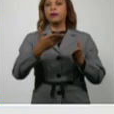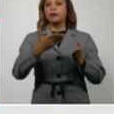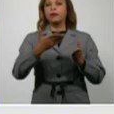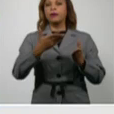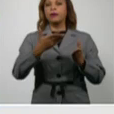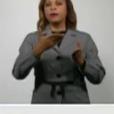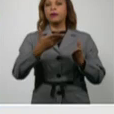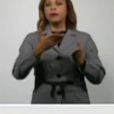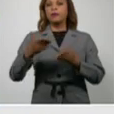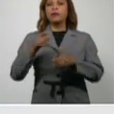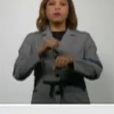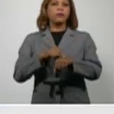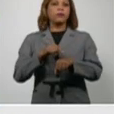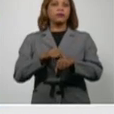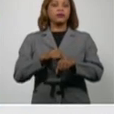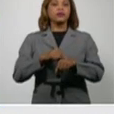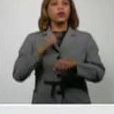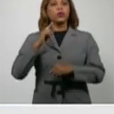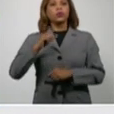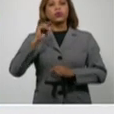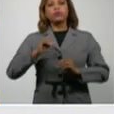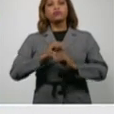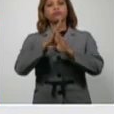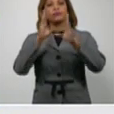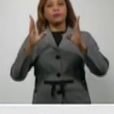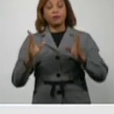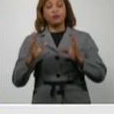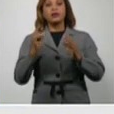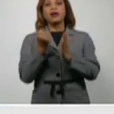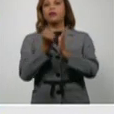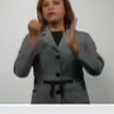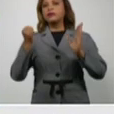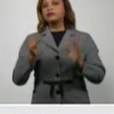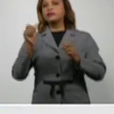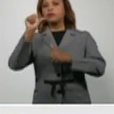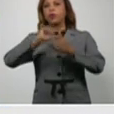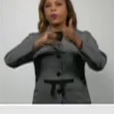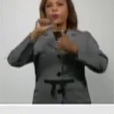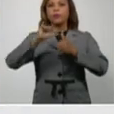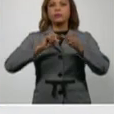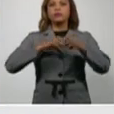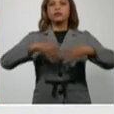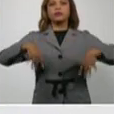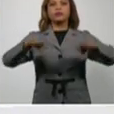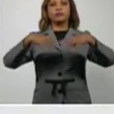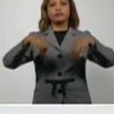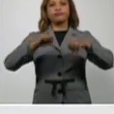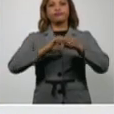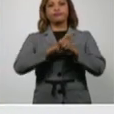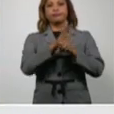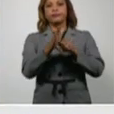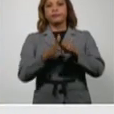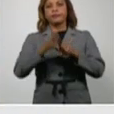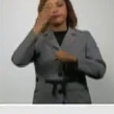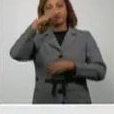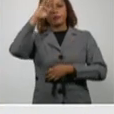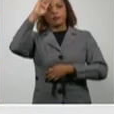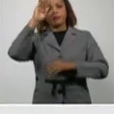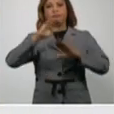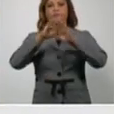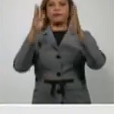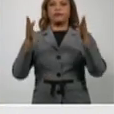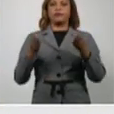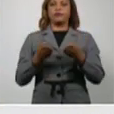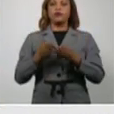Bienvenido a este espacio que lleva usted en cada mañana una actualización sobre el comportamiento de la COVID-19 en Cuba y el resto del mundo. Hoy